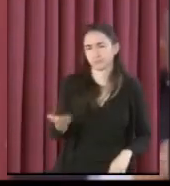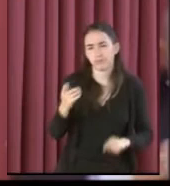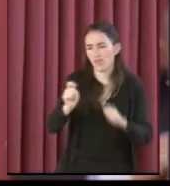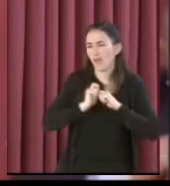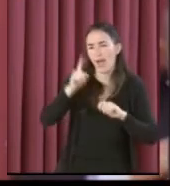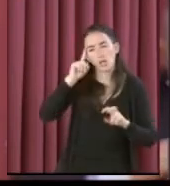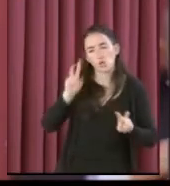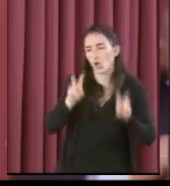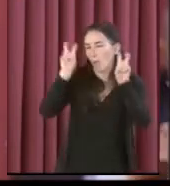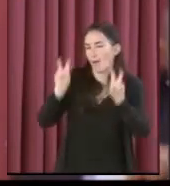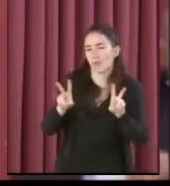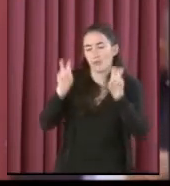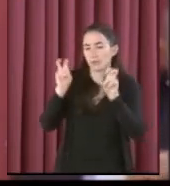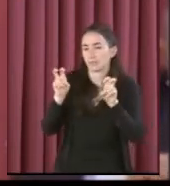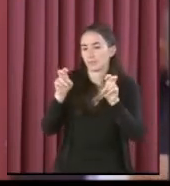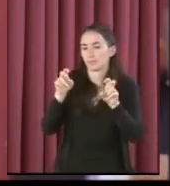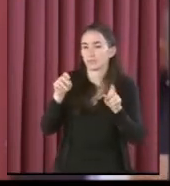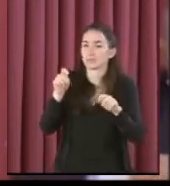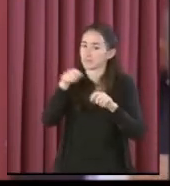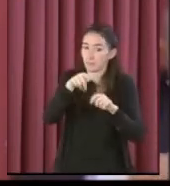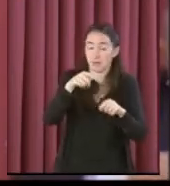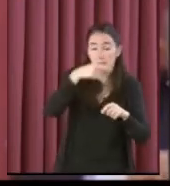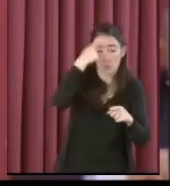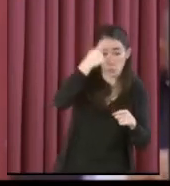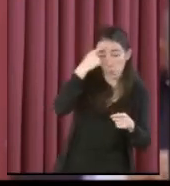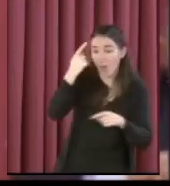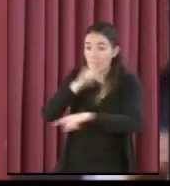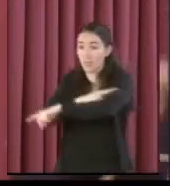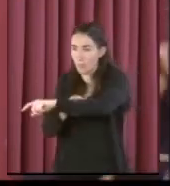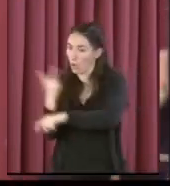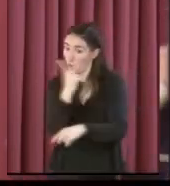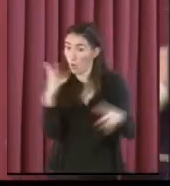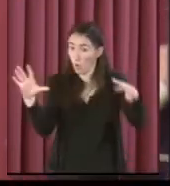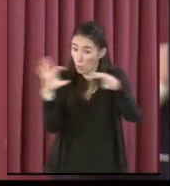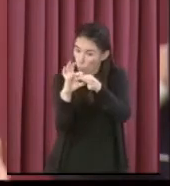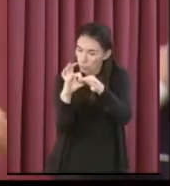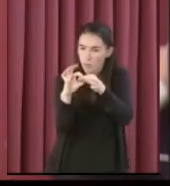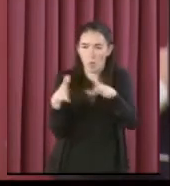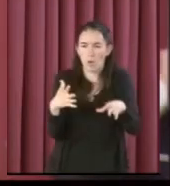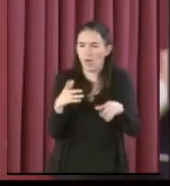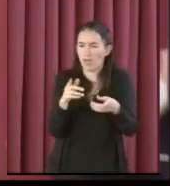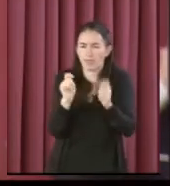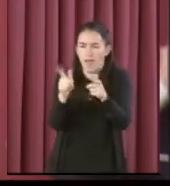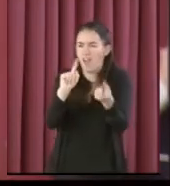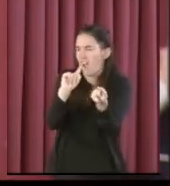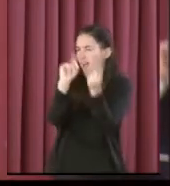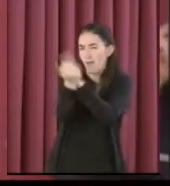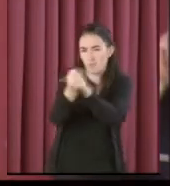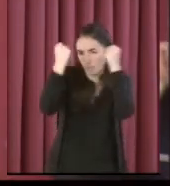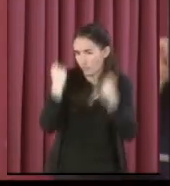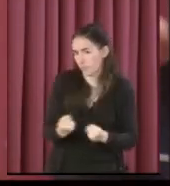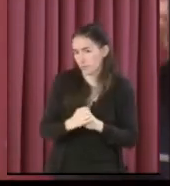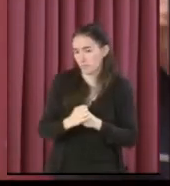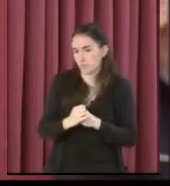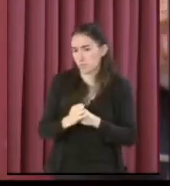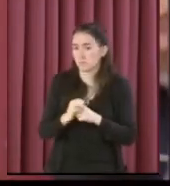innovación. Una asociación, por cierto, poseedora de una gran capacidad de transformación sin igual. Hasta aquí el planteamiento